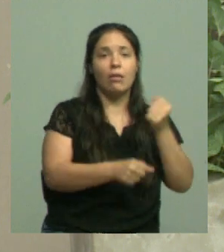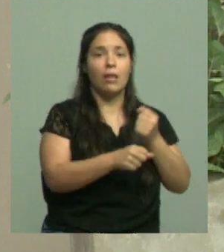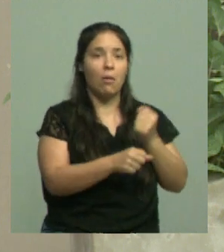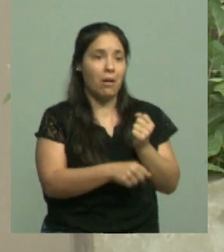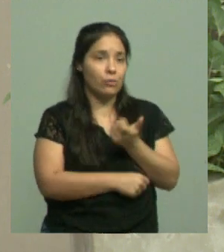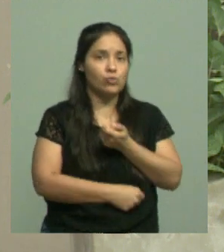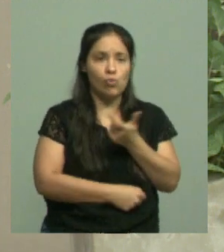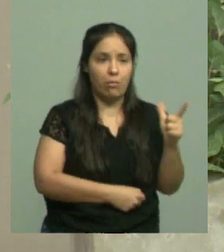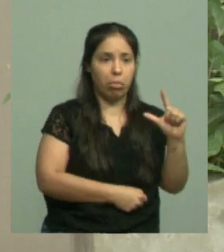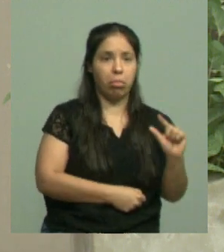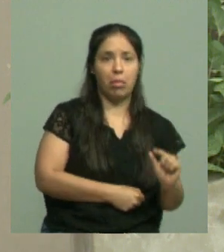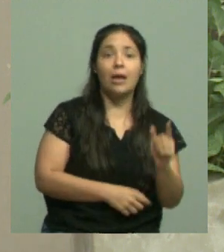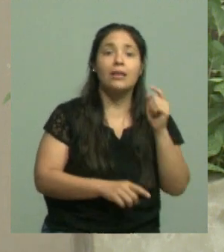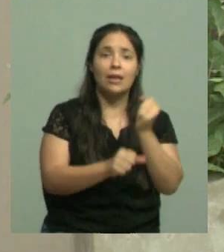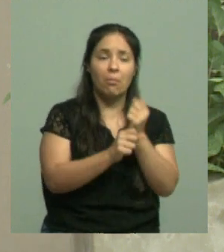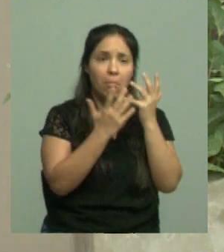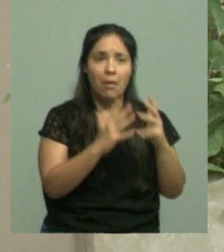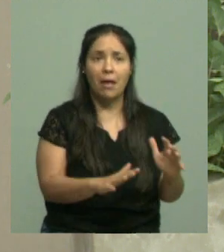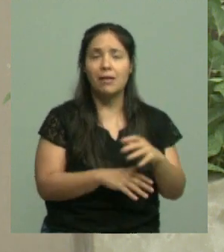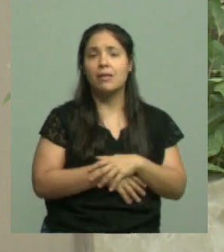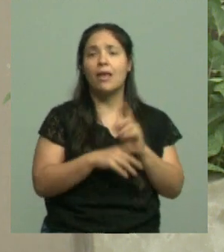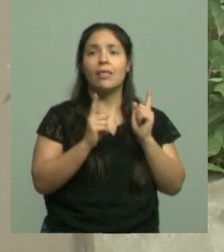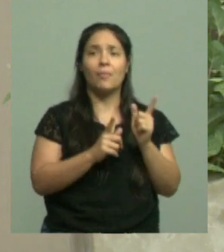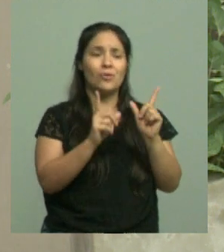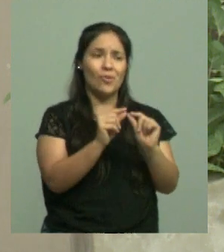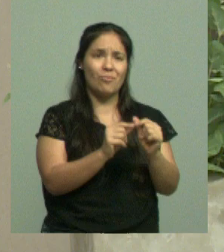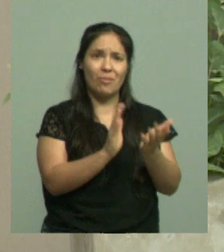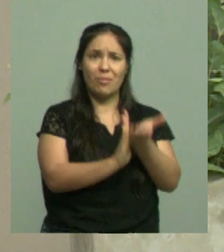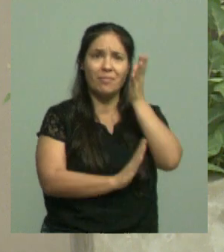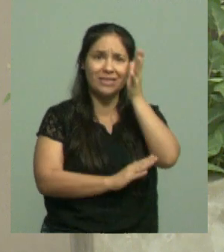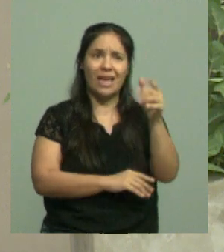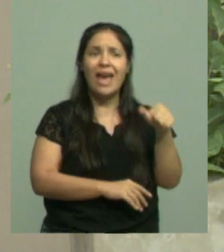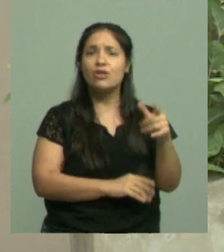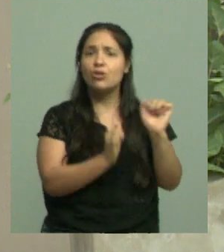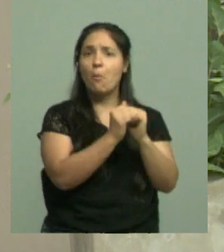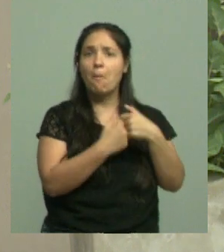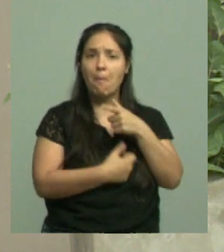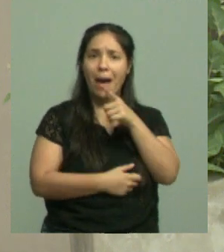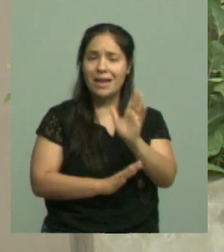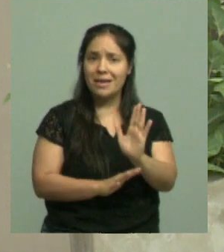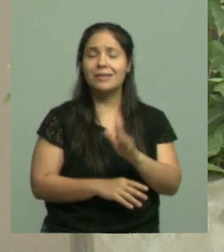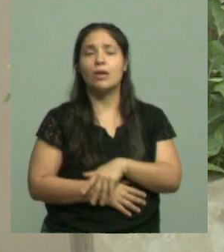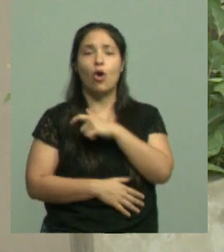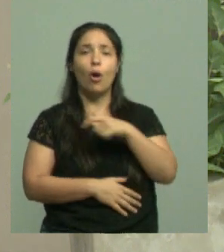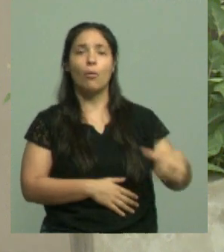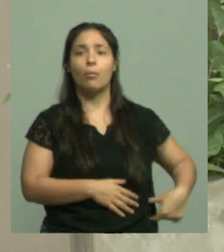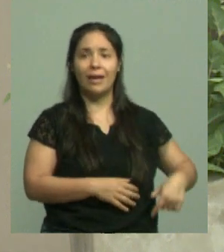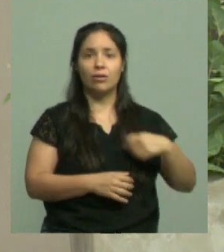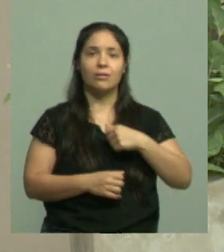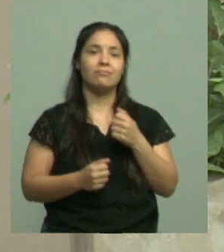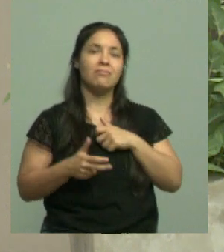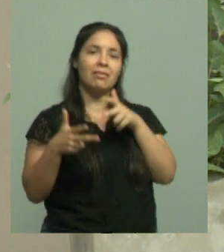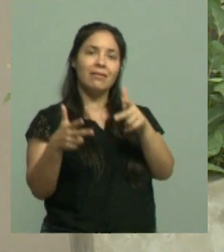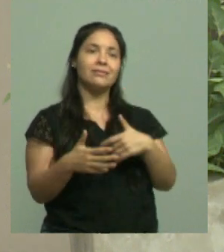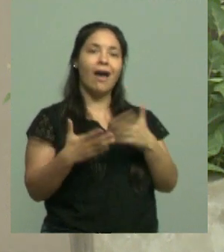perdido, que los números son muy elevados, de eso tampoco mucho se habla. Digo, el gobierno se jacta de que despidieron a